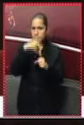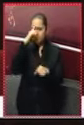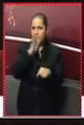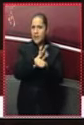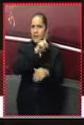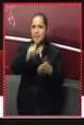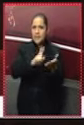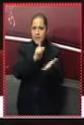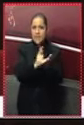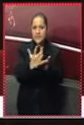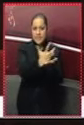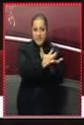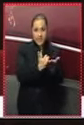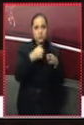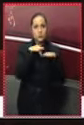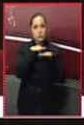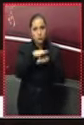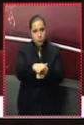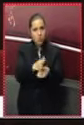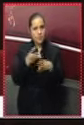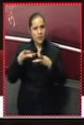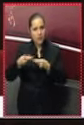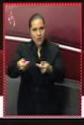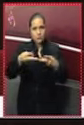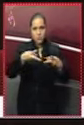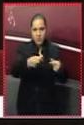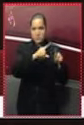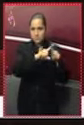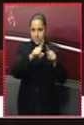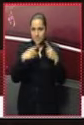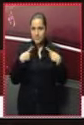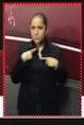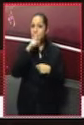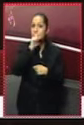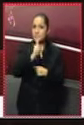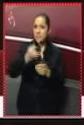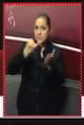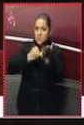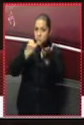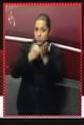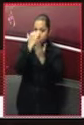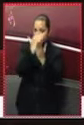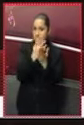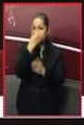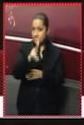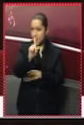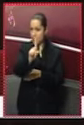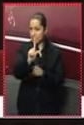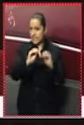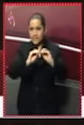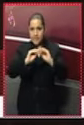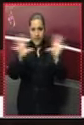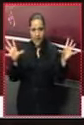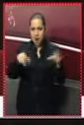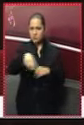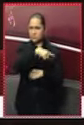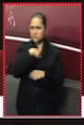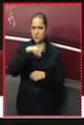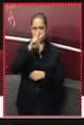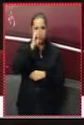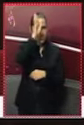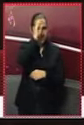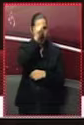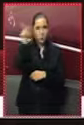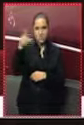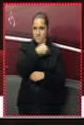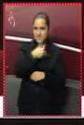gasto público del próximo año y la miscelánea fiscal. Pero quiero dejar bien claro que no estamos de acuerdo con la